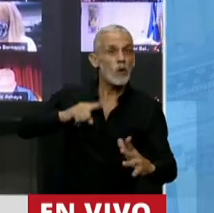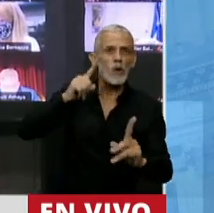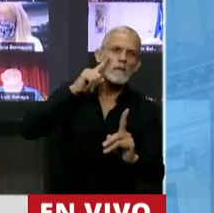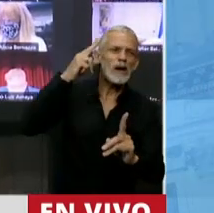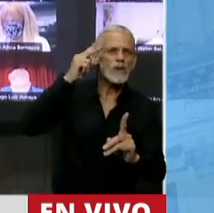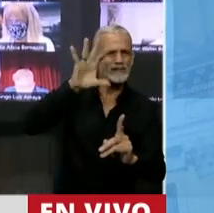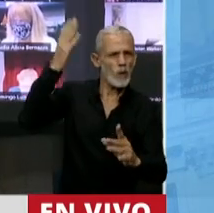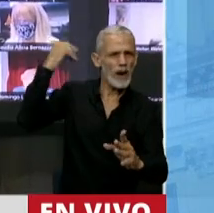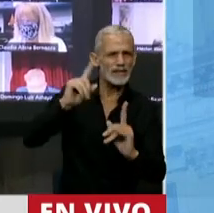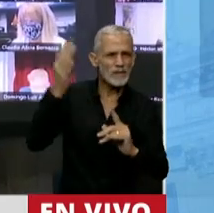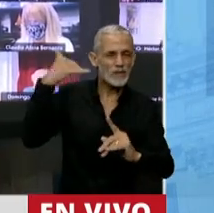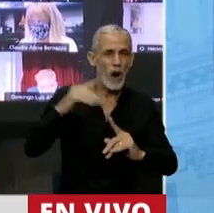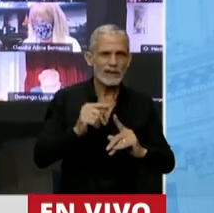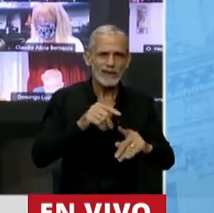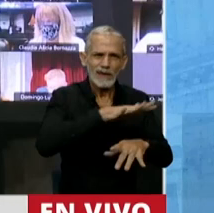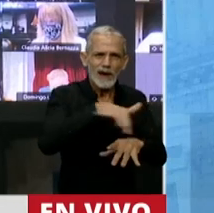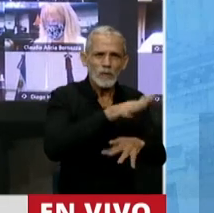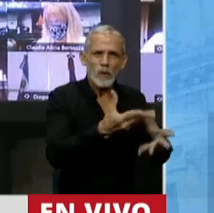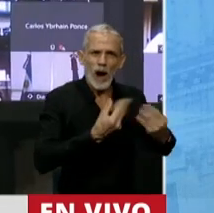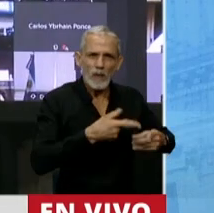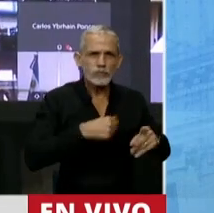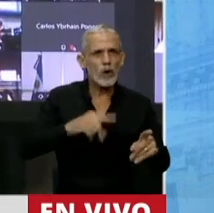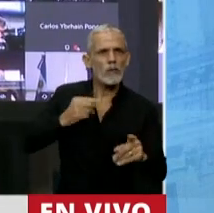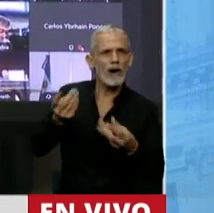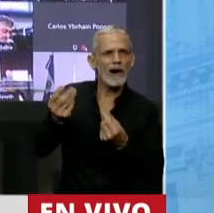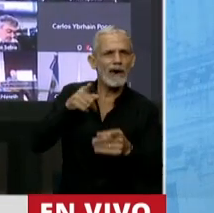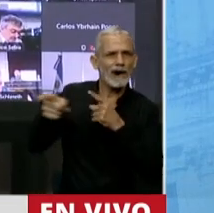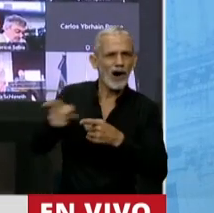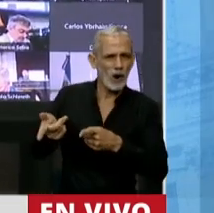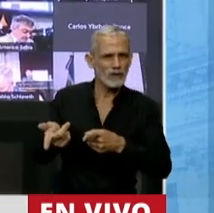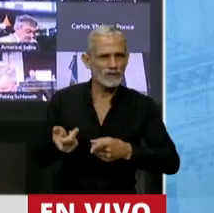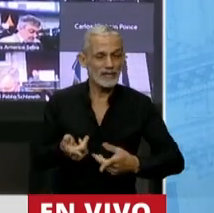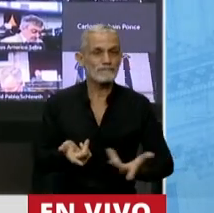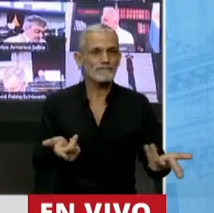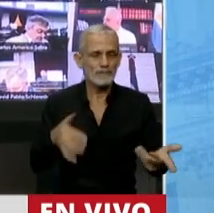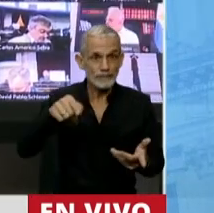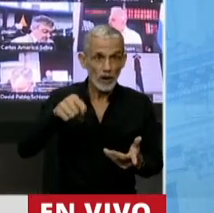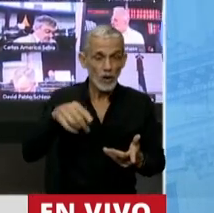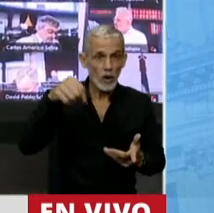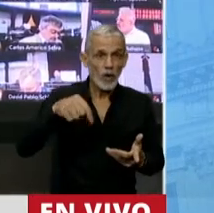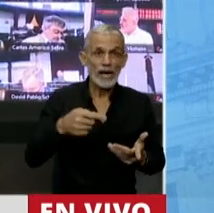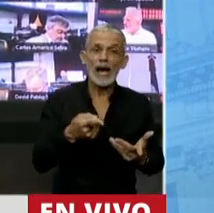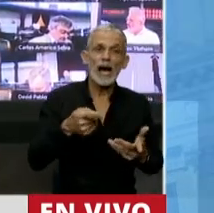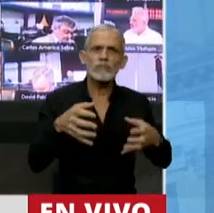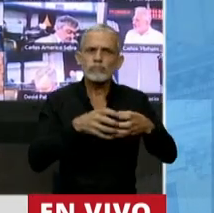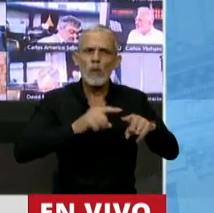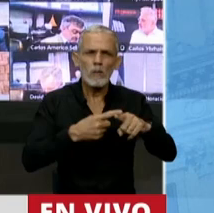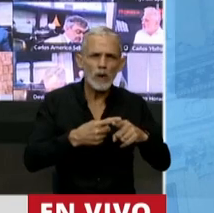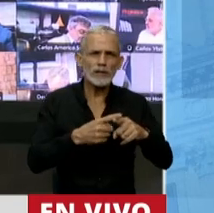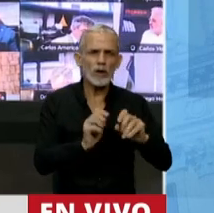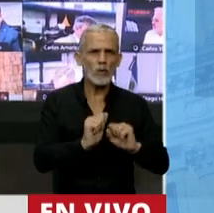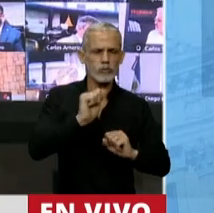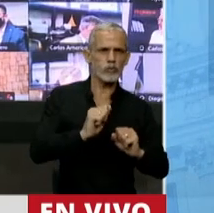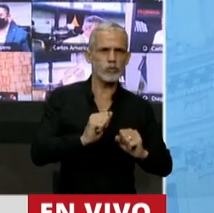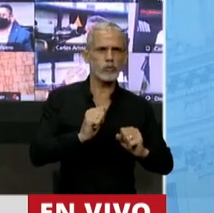Hoy se va a producir un hecho político trascendental. Hoy Juntos por el Cambio se gradúa de dirigencia política responsable, una dirigencia política con mirada